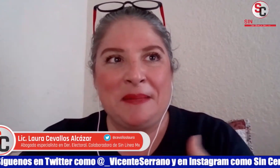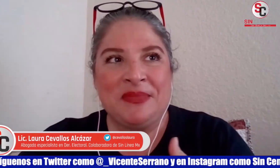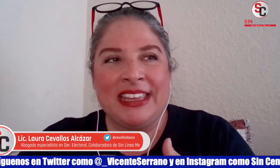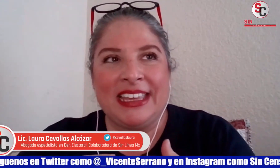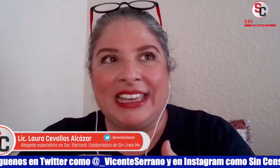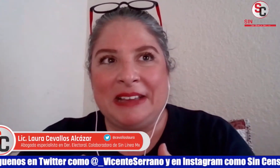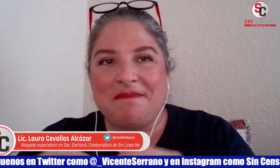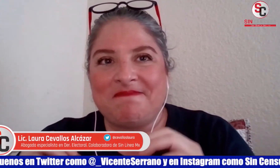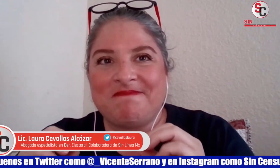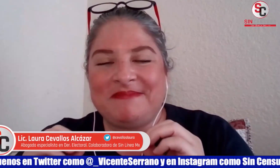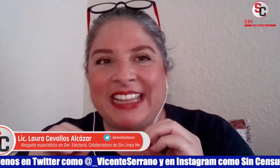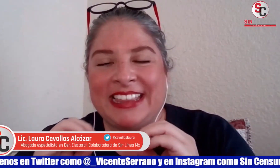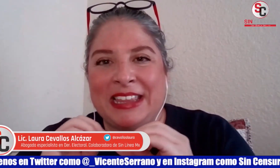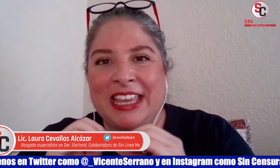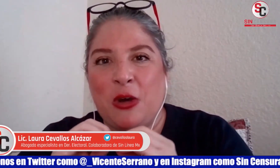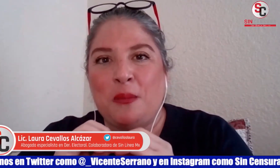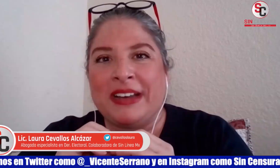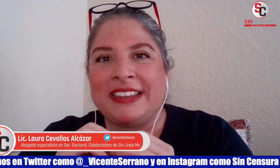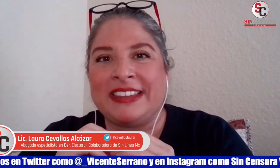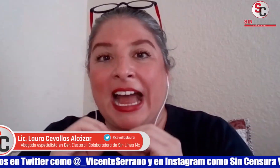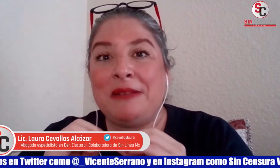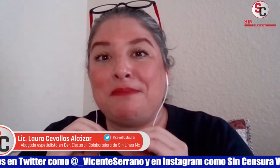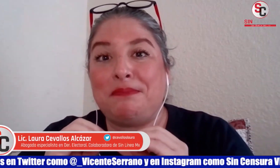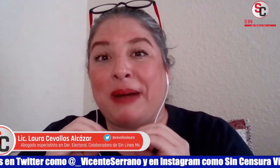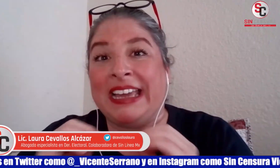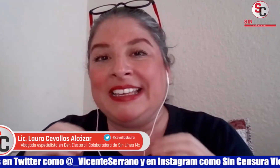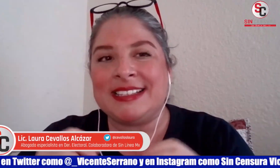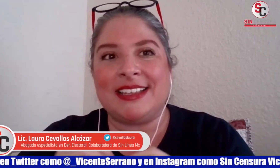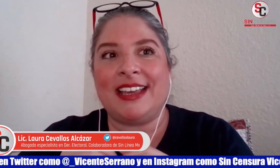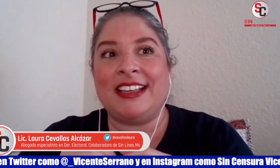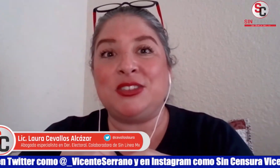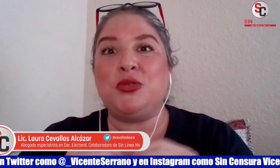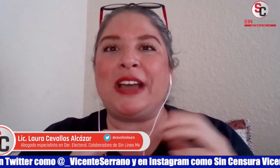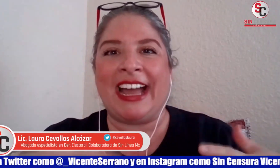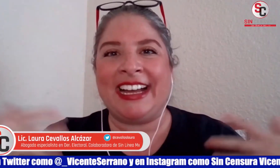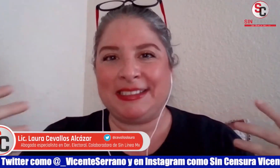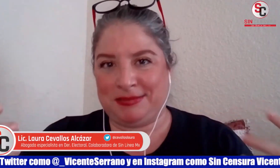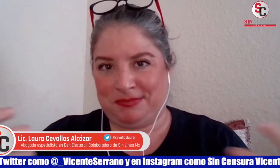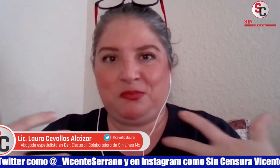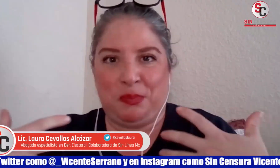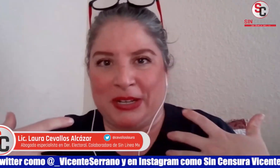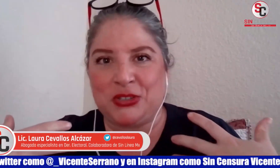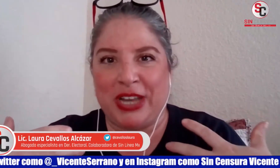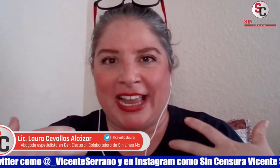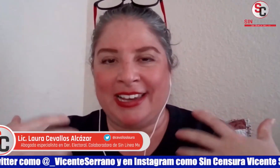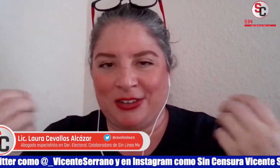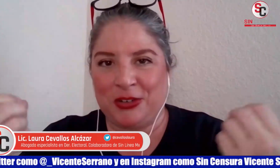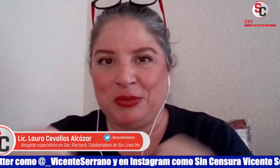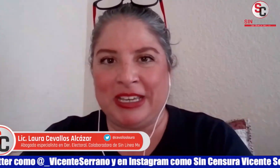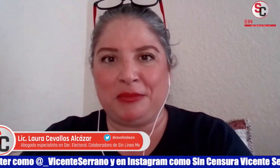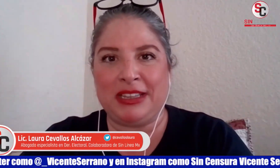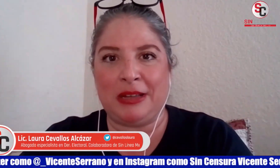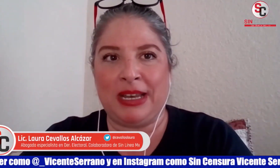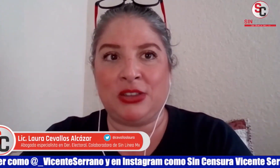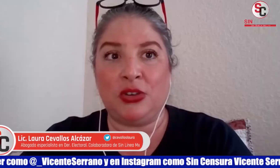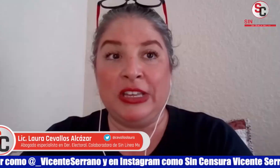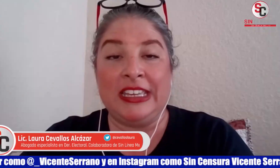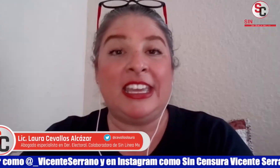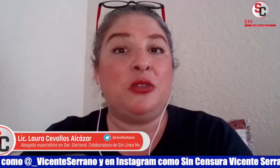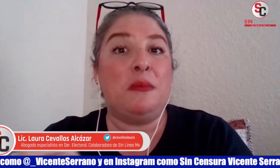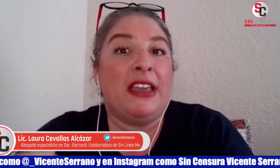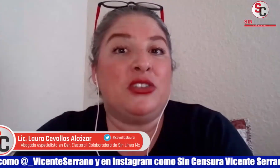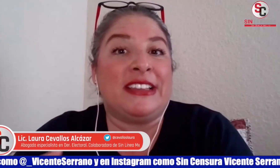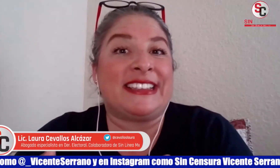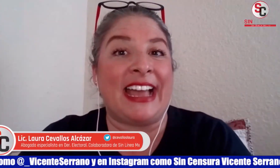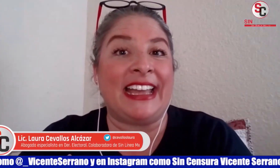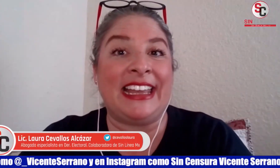manera de convertir al país en su caja personal, económicamente hablando, y en